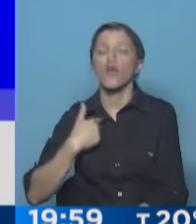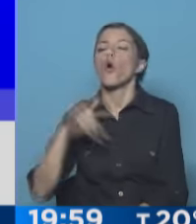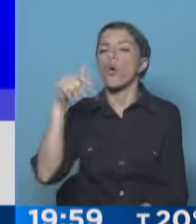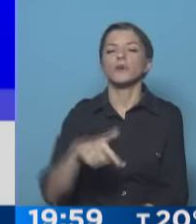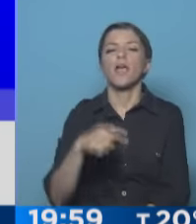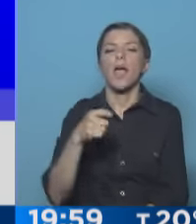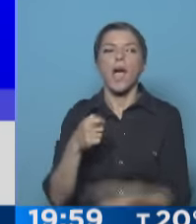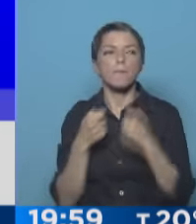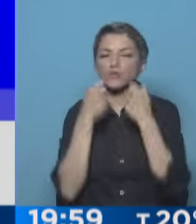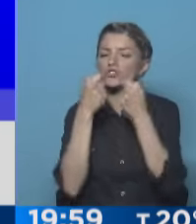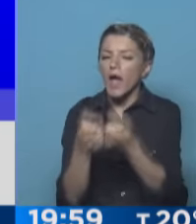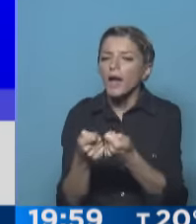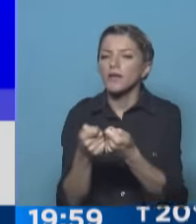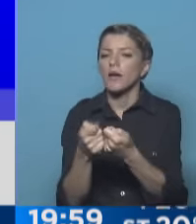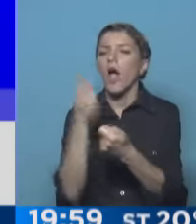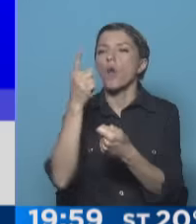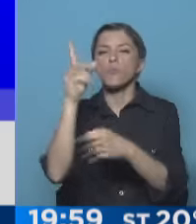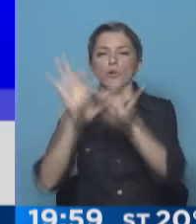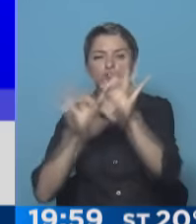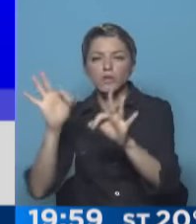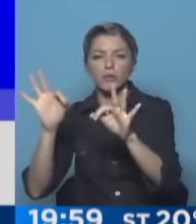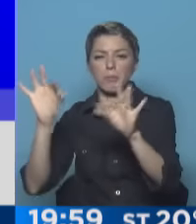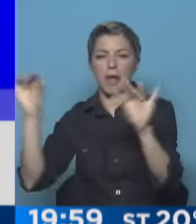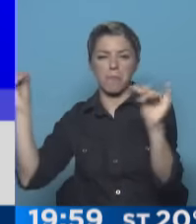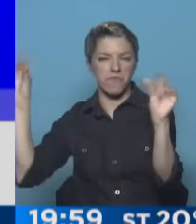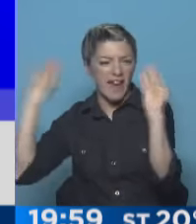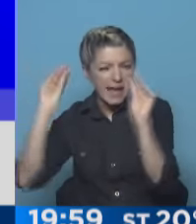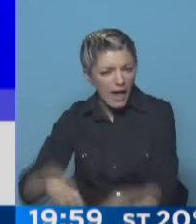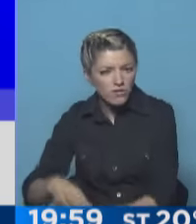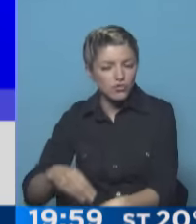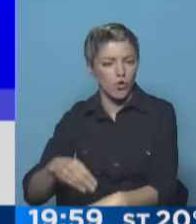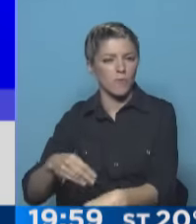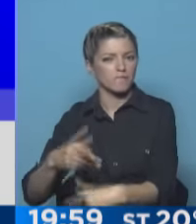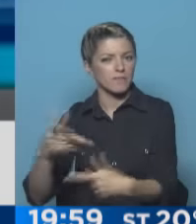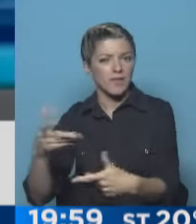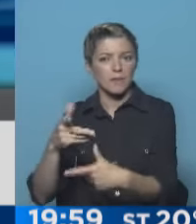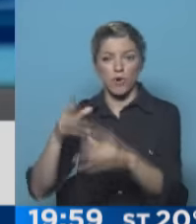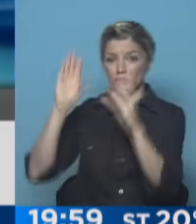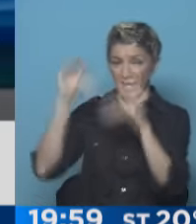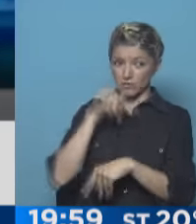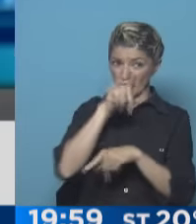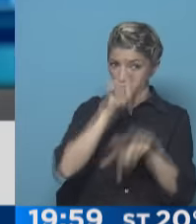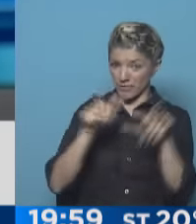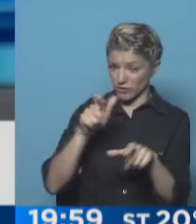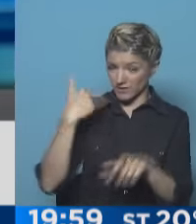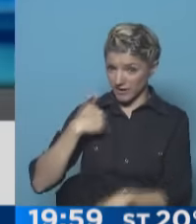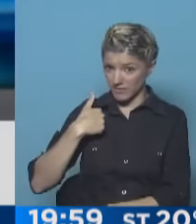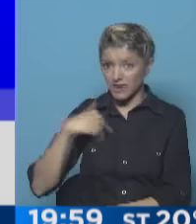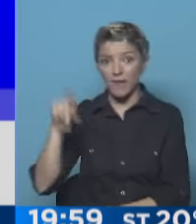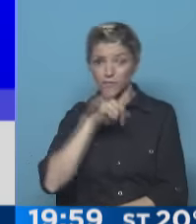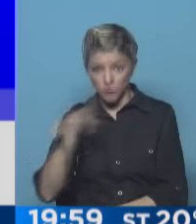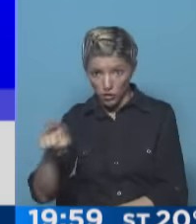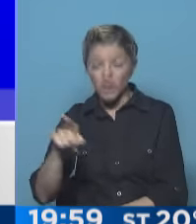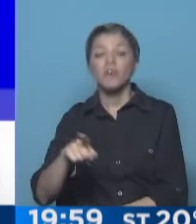o se van a inclinar por un proyecto político de fracaso garantizado y el fracaso no sería de ellos sería los millones y